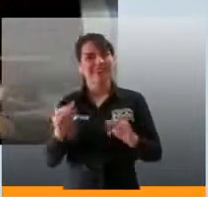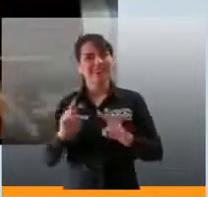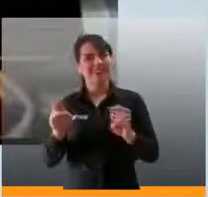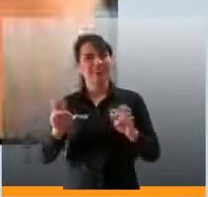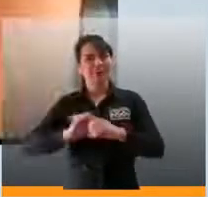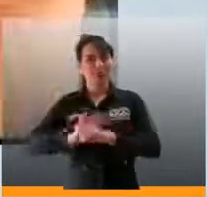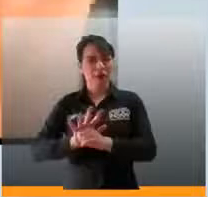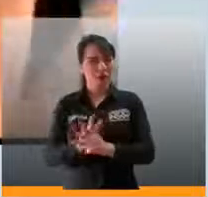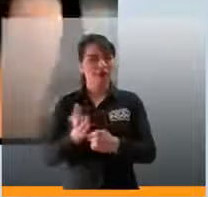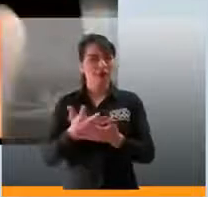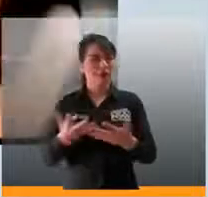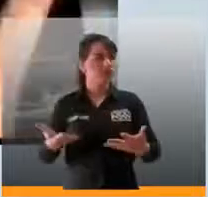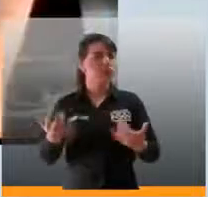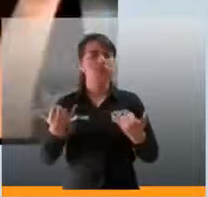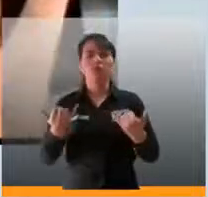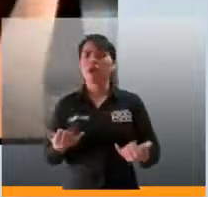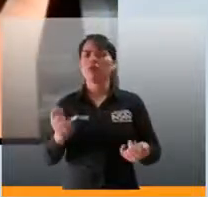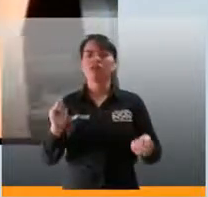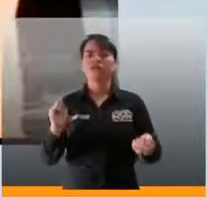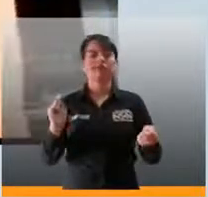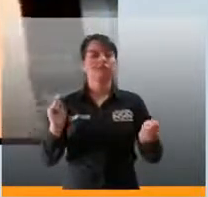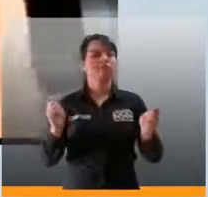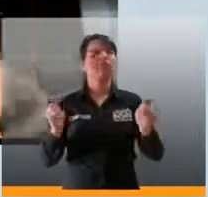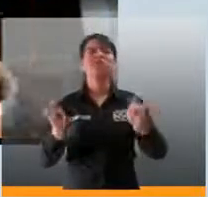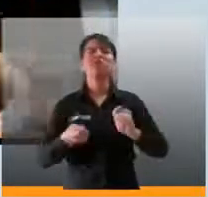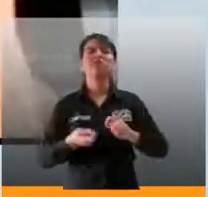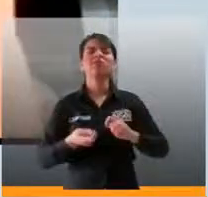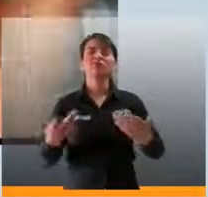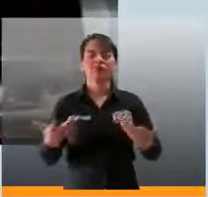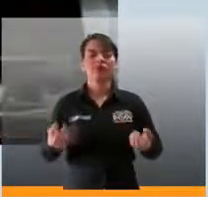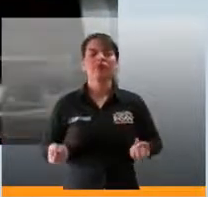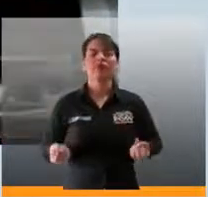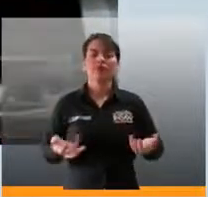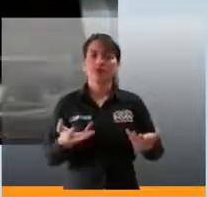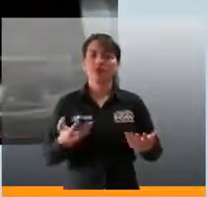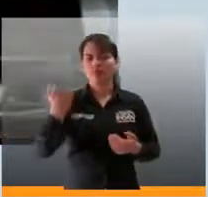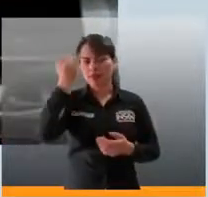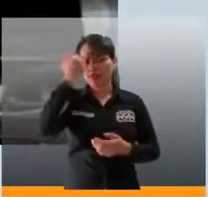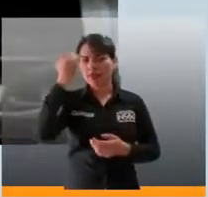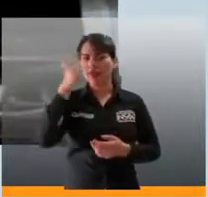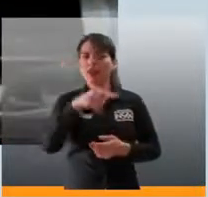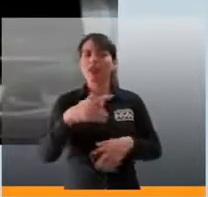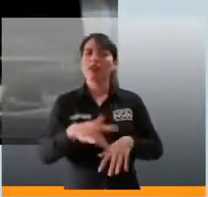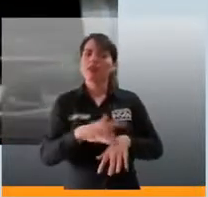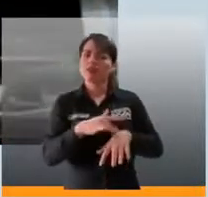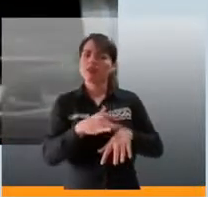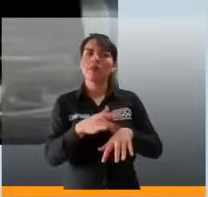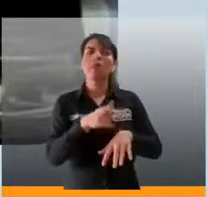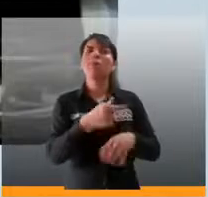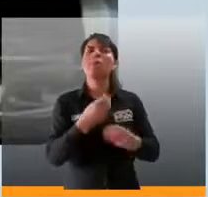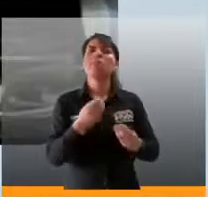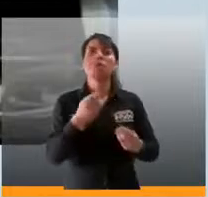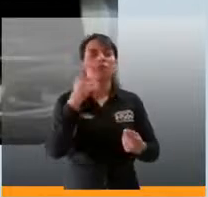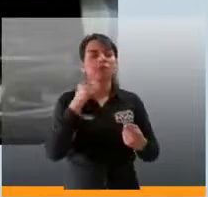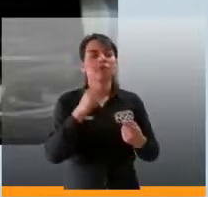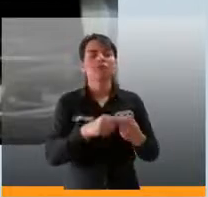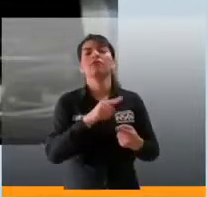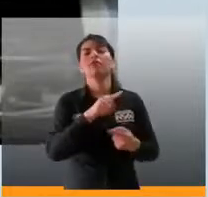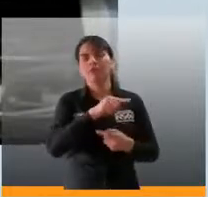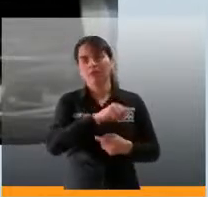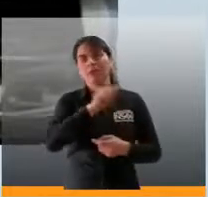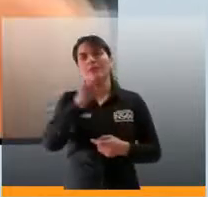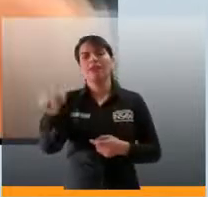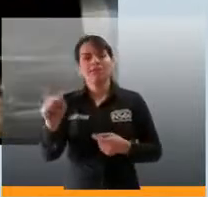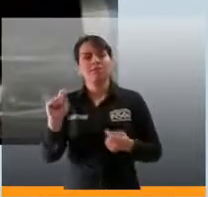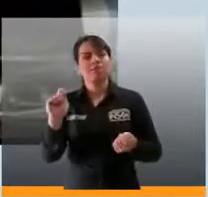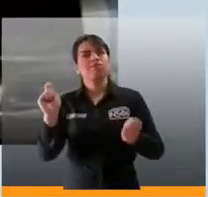nos empujó, nos motivó y nos impulsó tremendamente para montarnos en ese tren bala de la